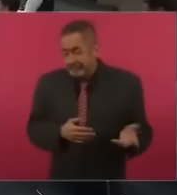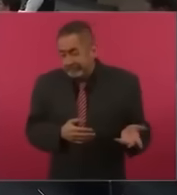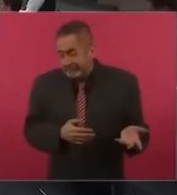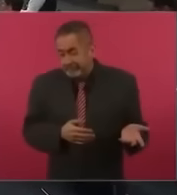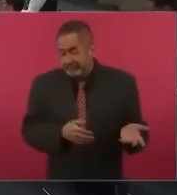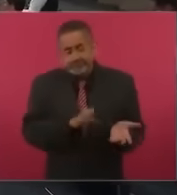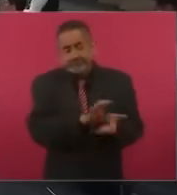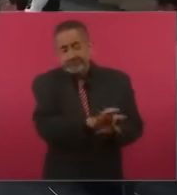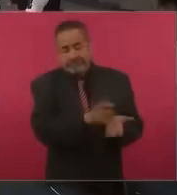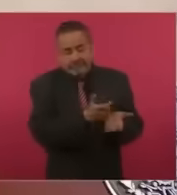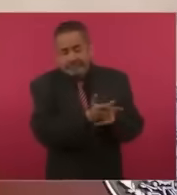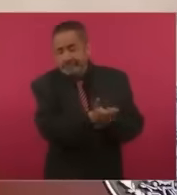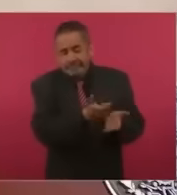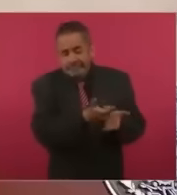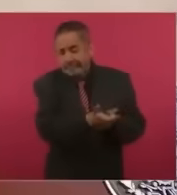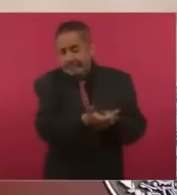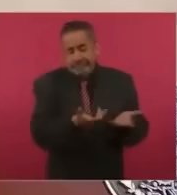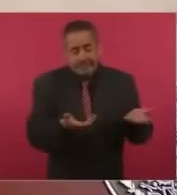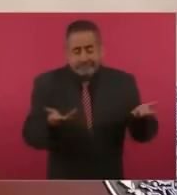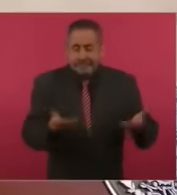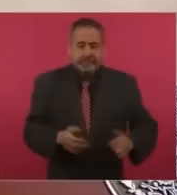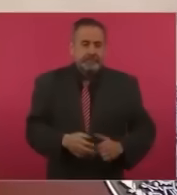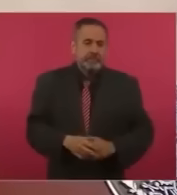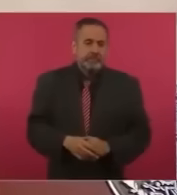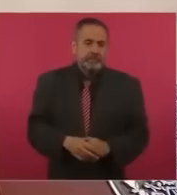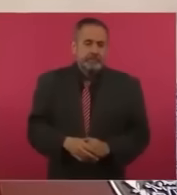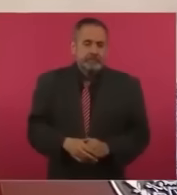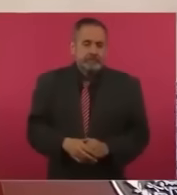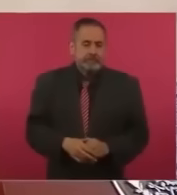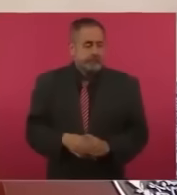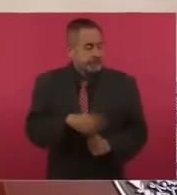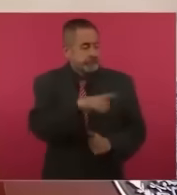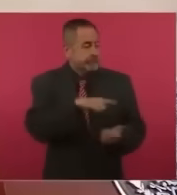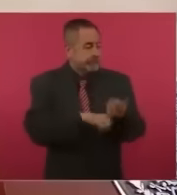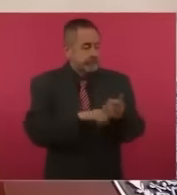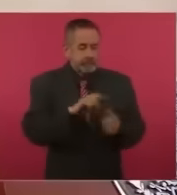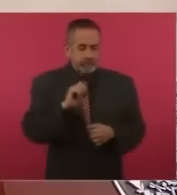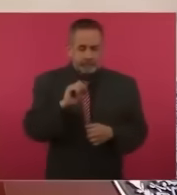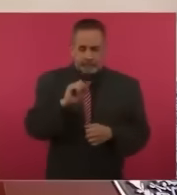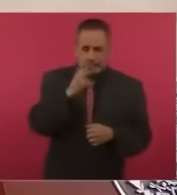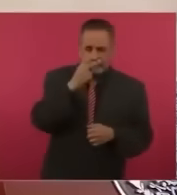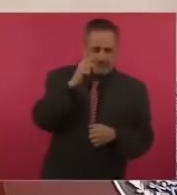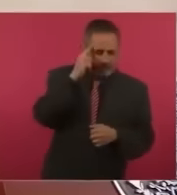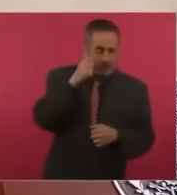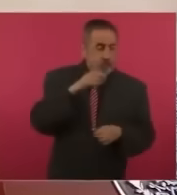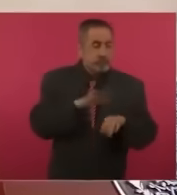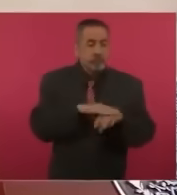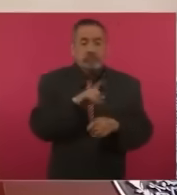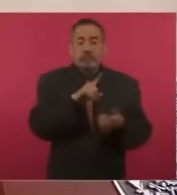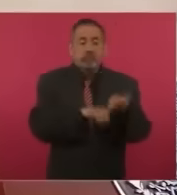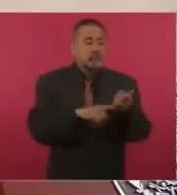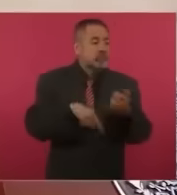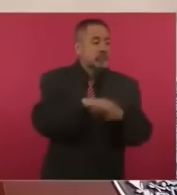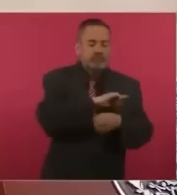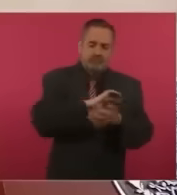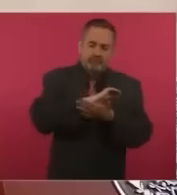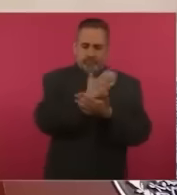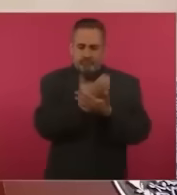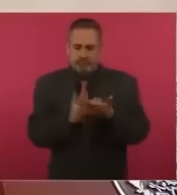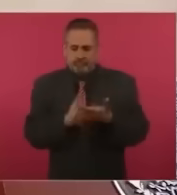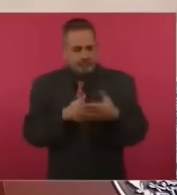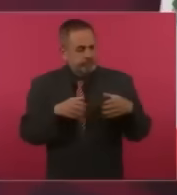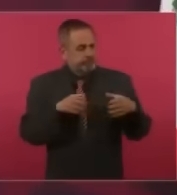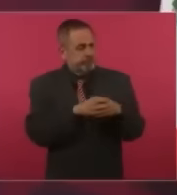la construcción del pacto social entre el estado y las mayorías oprimidas el reparto Agrario la construcción de las grandes